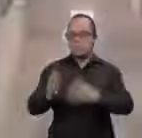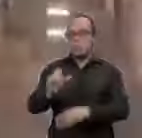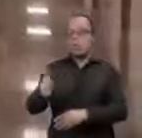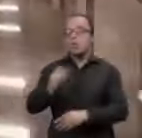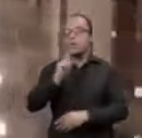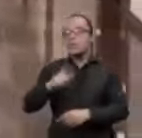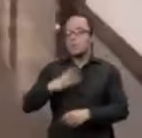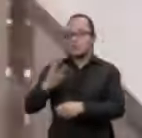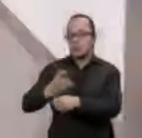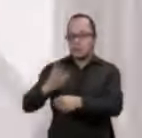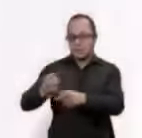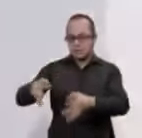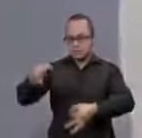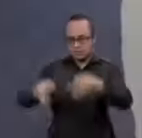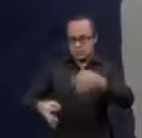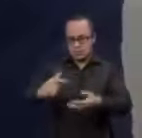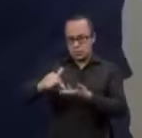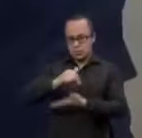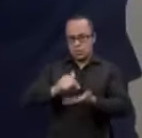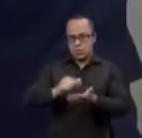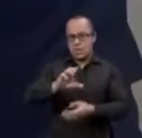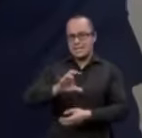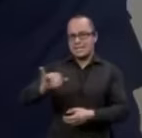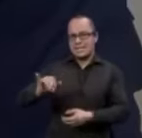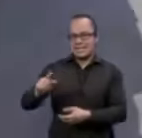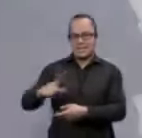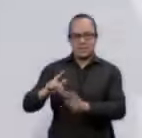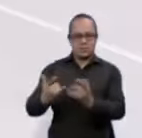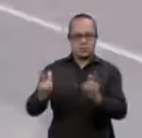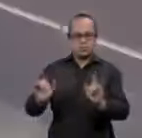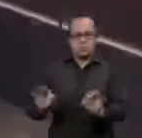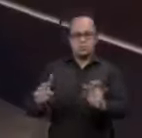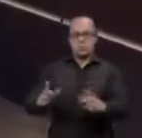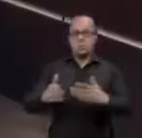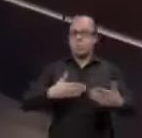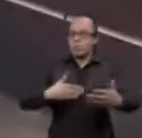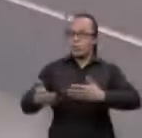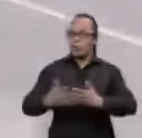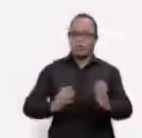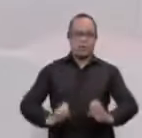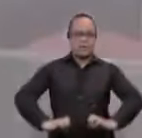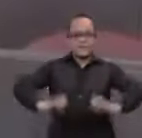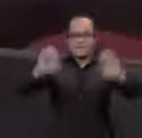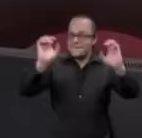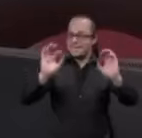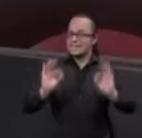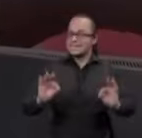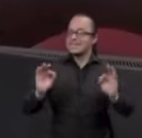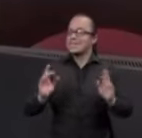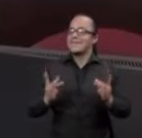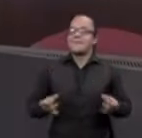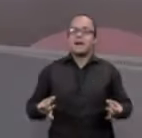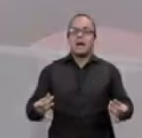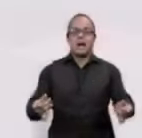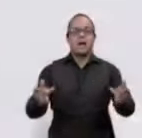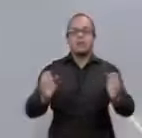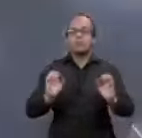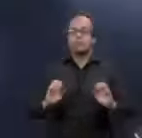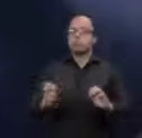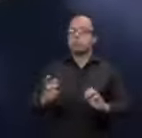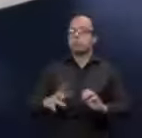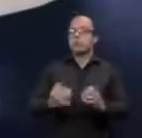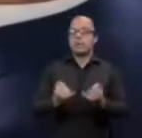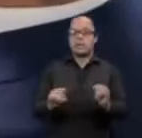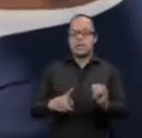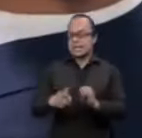materia laboral ubicado en Cuautitlán Izcalli, en el más moderno edificio de juzgados recientemente inaugurado por